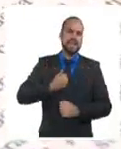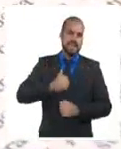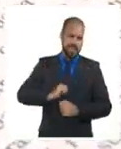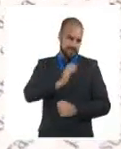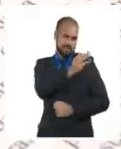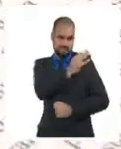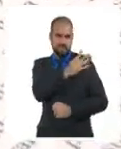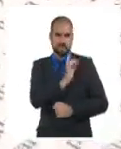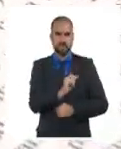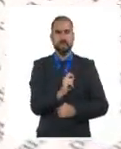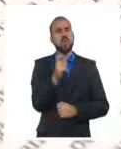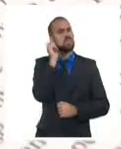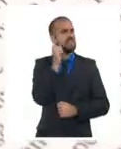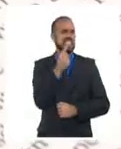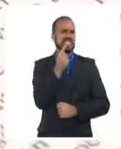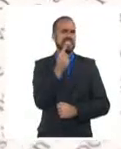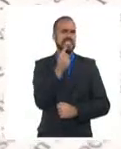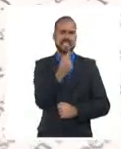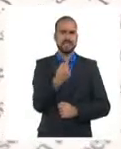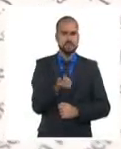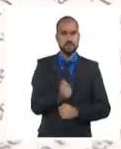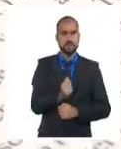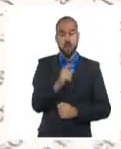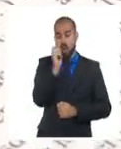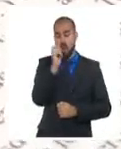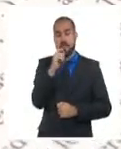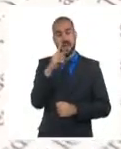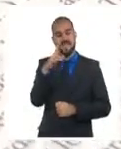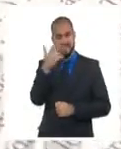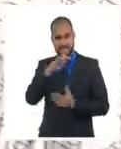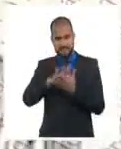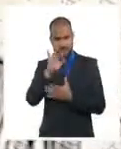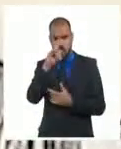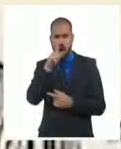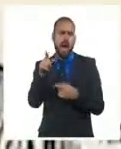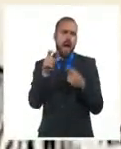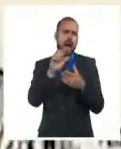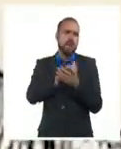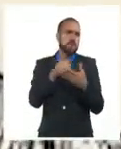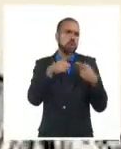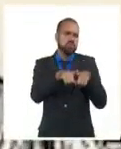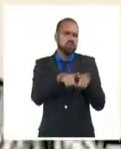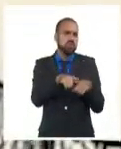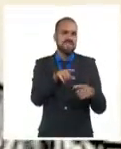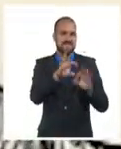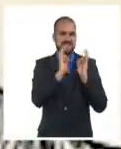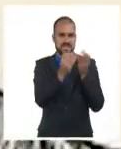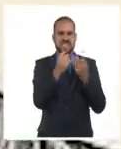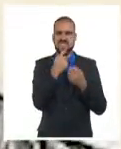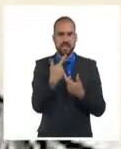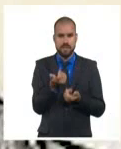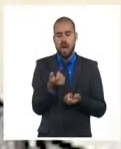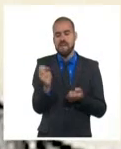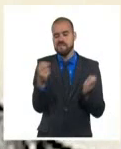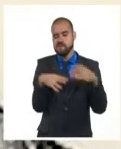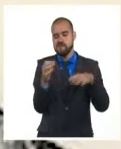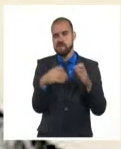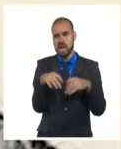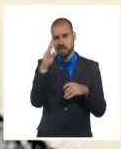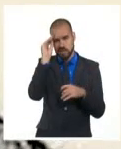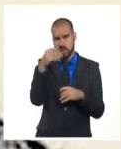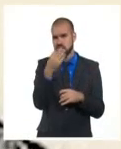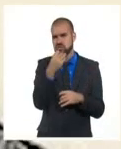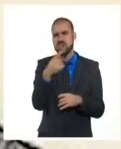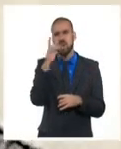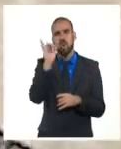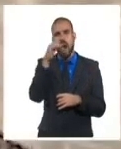ella, Ramón Dávila, un español considerado amigo de la familia, mezcló el quimbombó con vidrio molido para